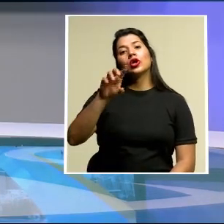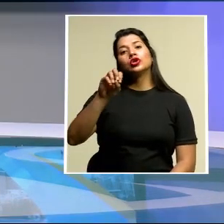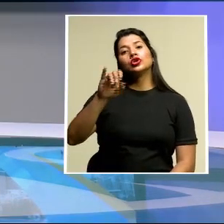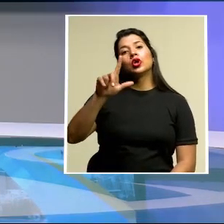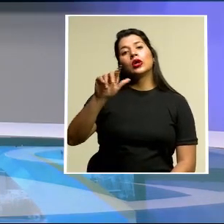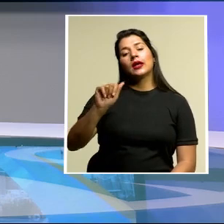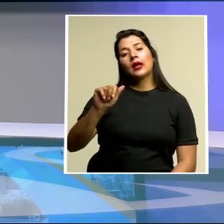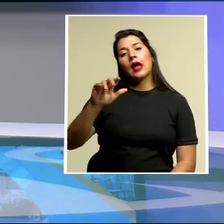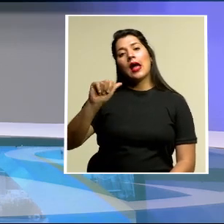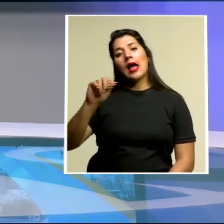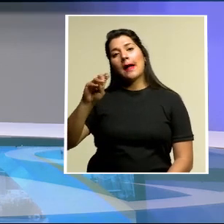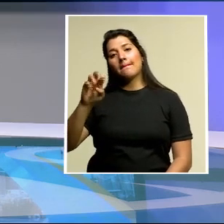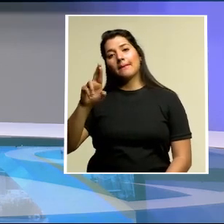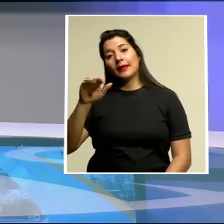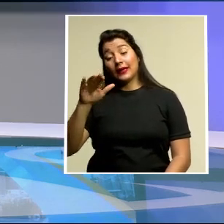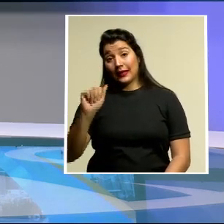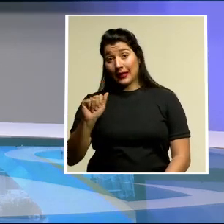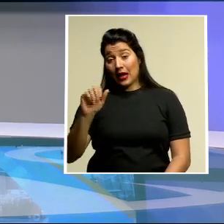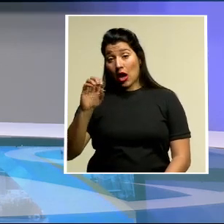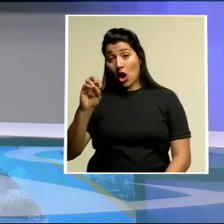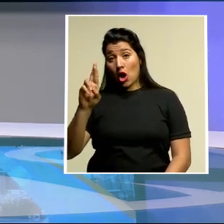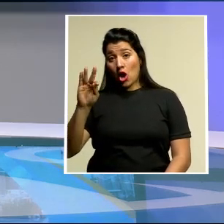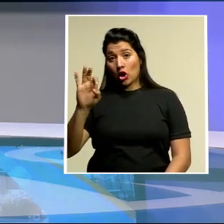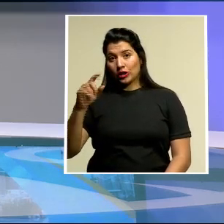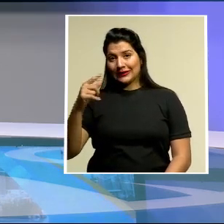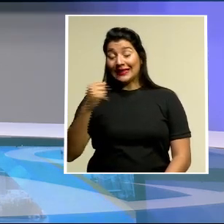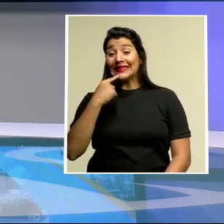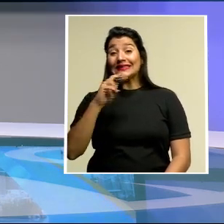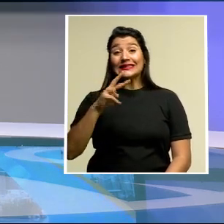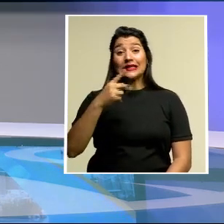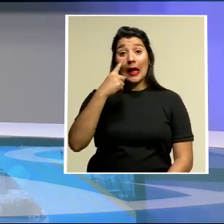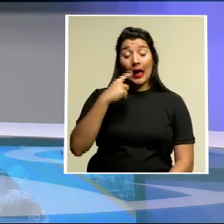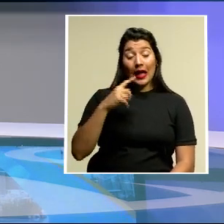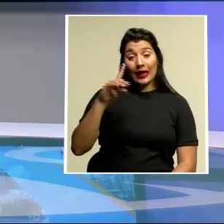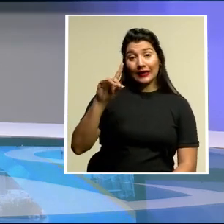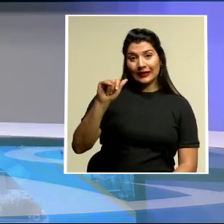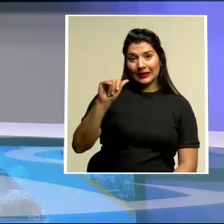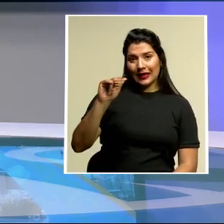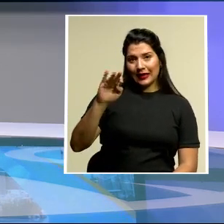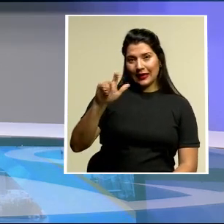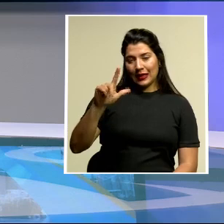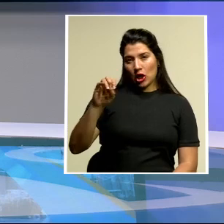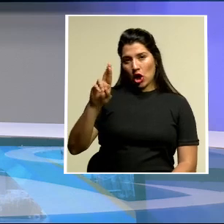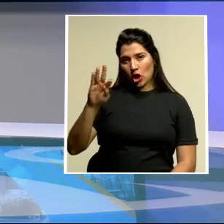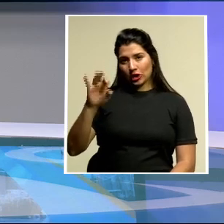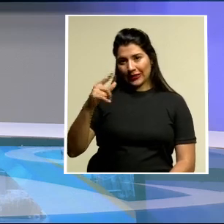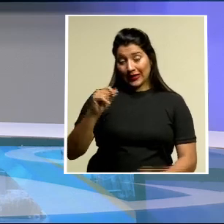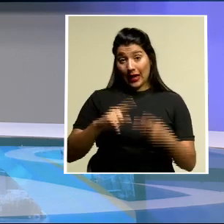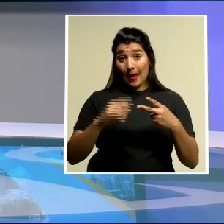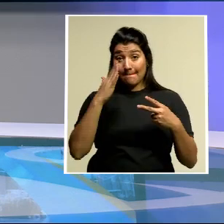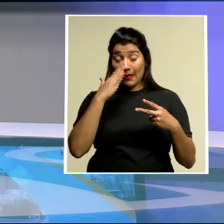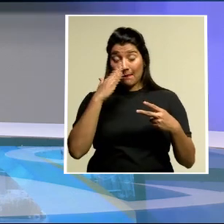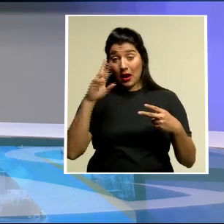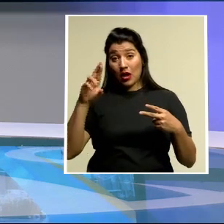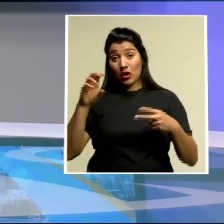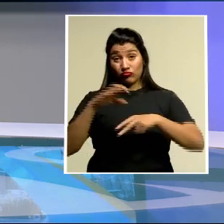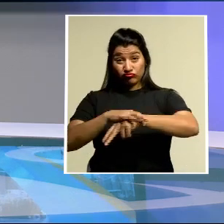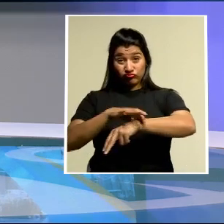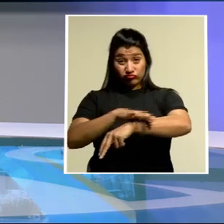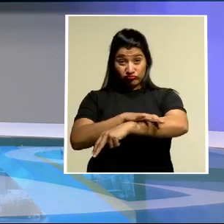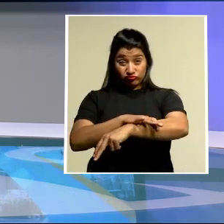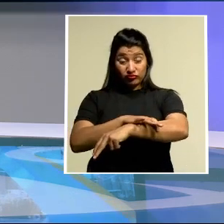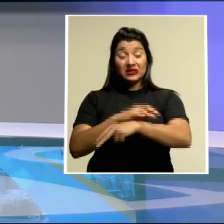Hola, yo soy José Martín Rodríguez, mejor conocido como Martinzón. Esto es Audiotopía Bicentenario y yo traigo una canción, ese es el nombre